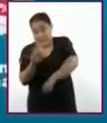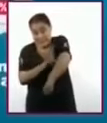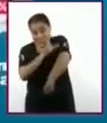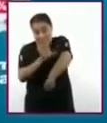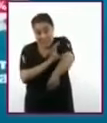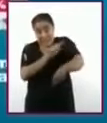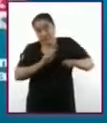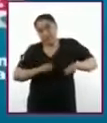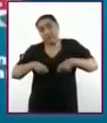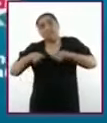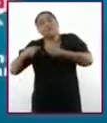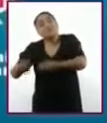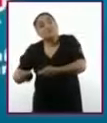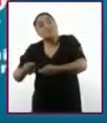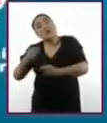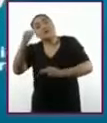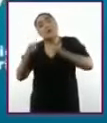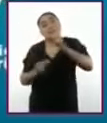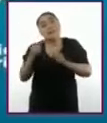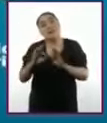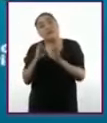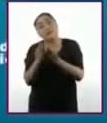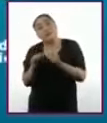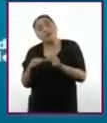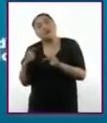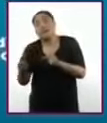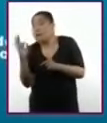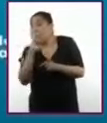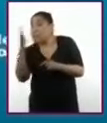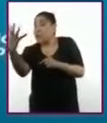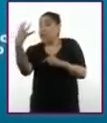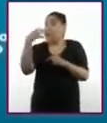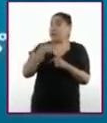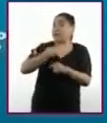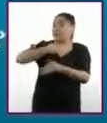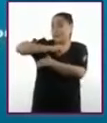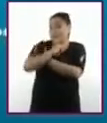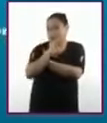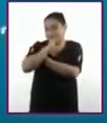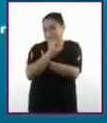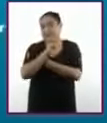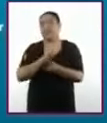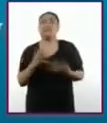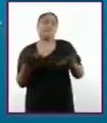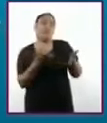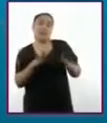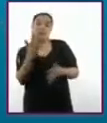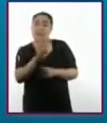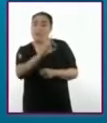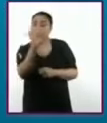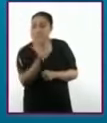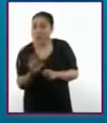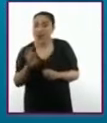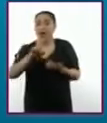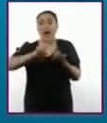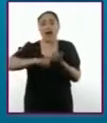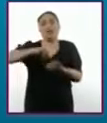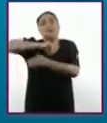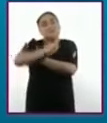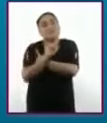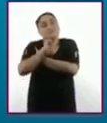para los organismos del siguiente nivel trófico en caso de que sea consumido. Solo alrededor del 10% de la energía almacenada en